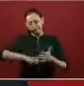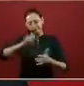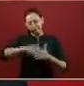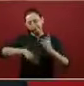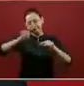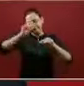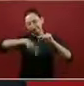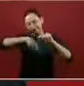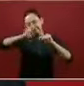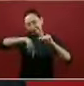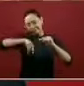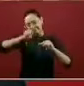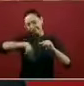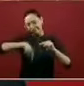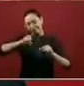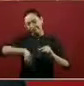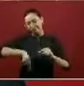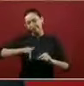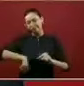para que